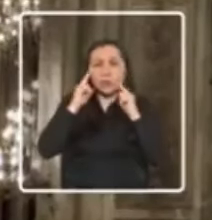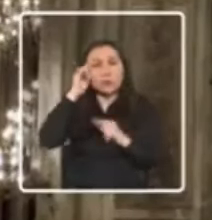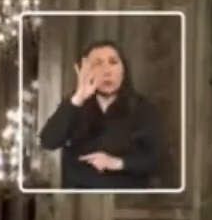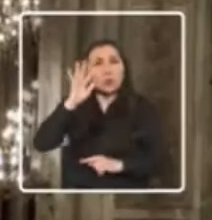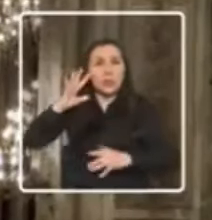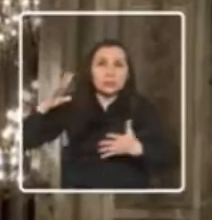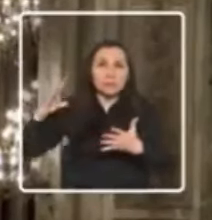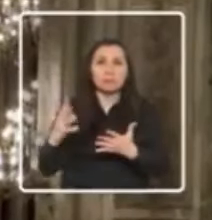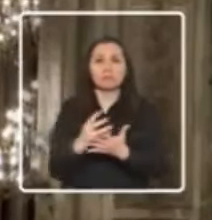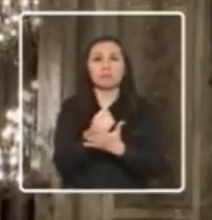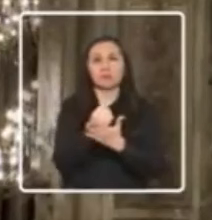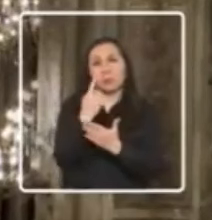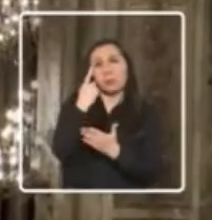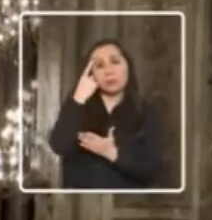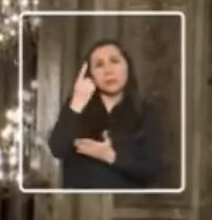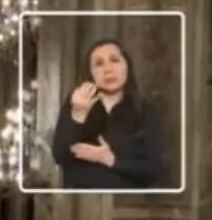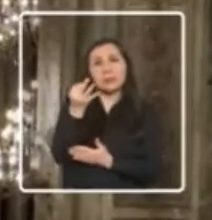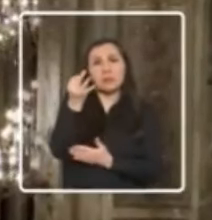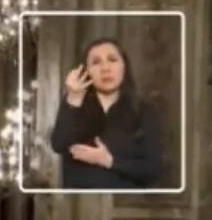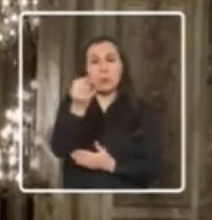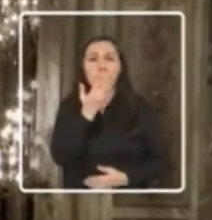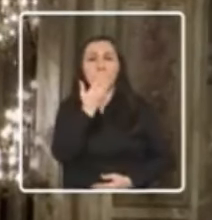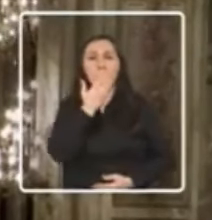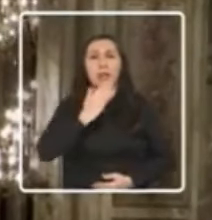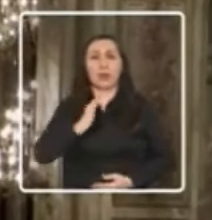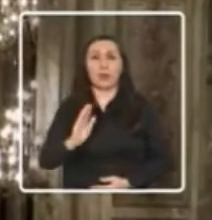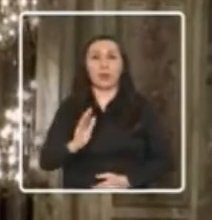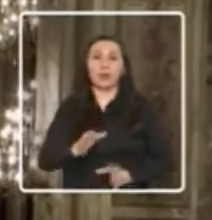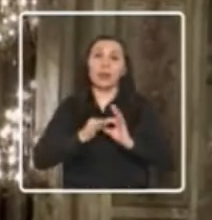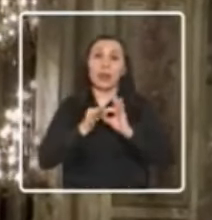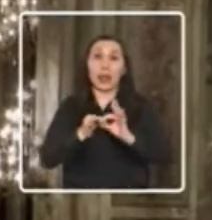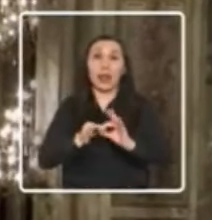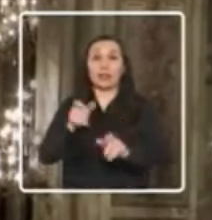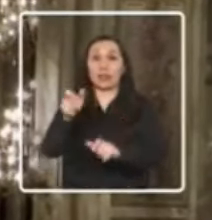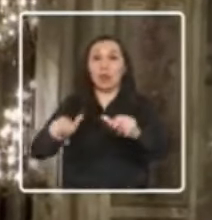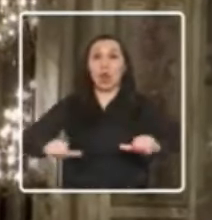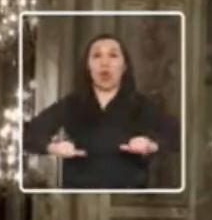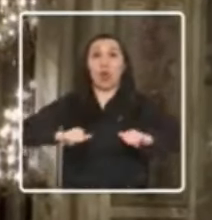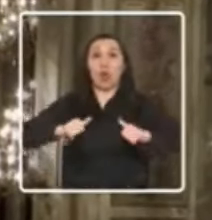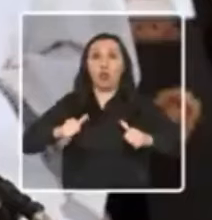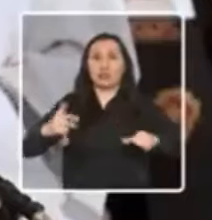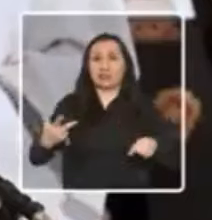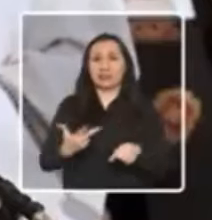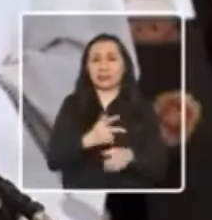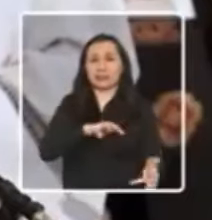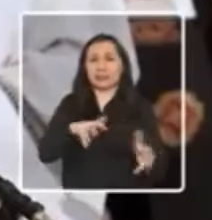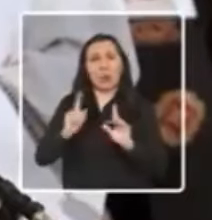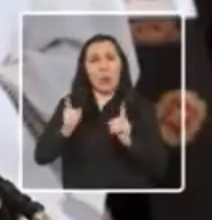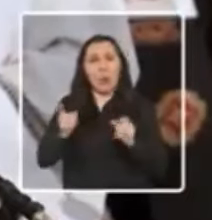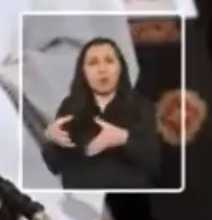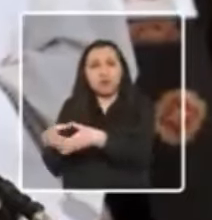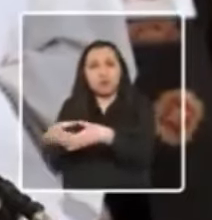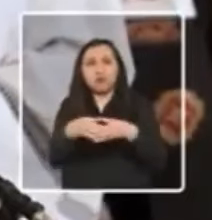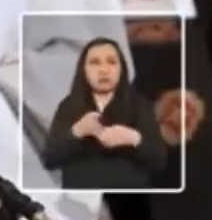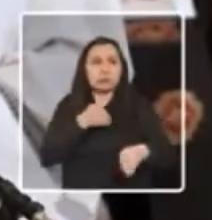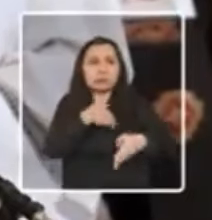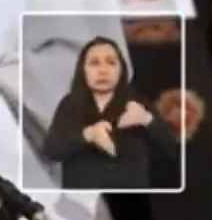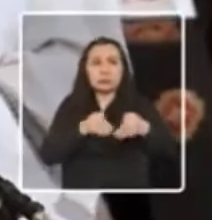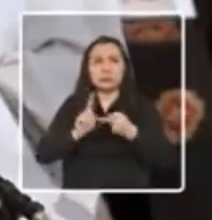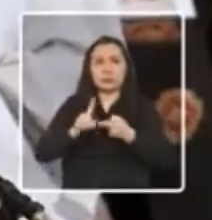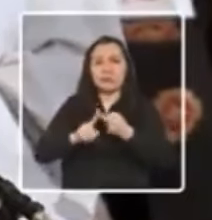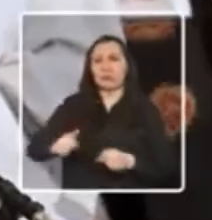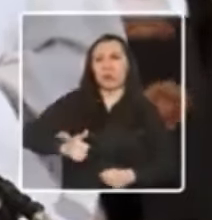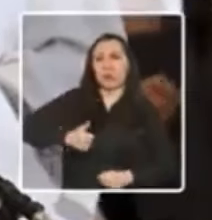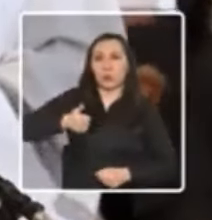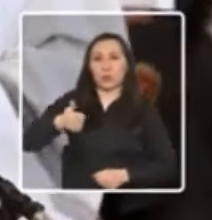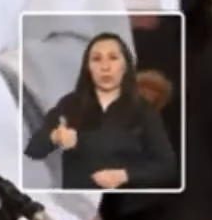régimen ya tomaron un acuerdo de en orden a conformar un estado policial y la única política de este gobierno ha sido la de la represión la